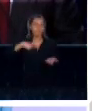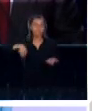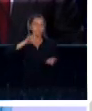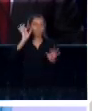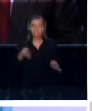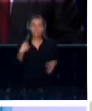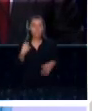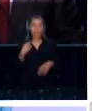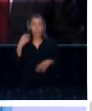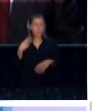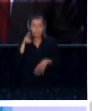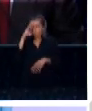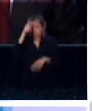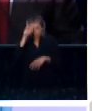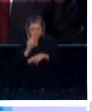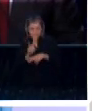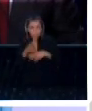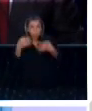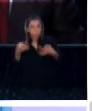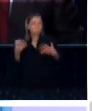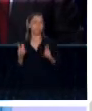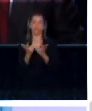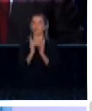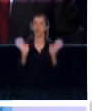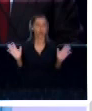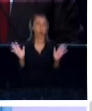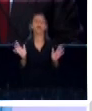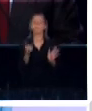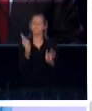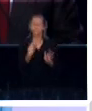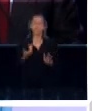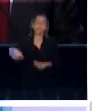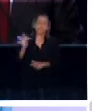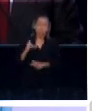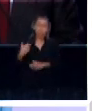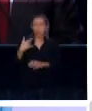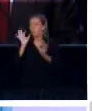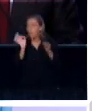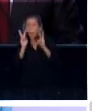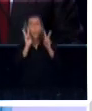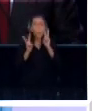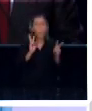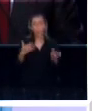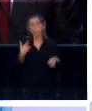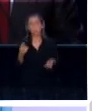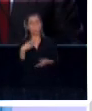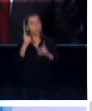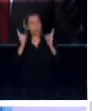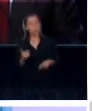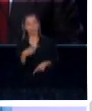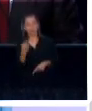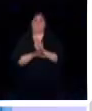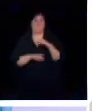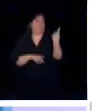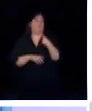trans, pero en el medio también menosprecia a las personas con discapacidad, menosprecia a distintos colectivos. O sea, creo que hay